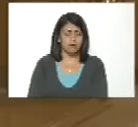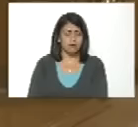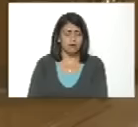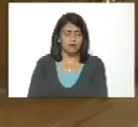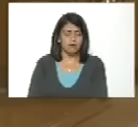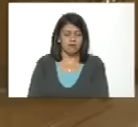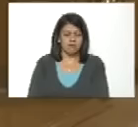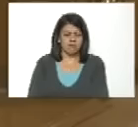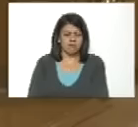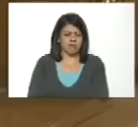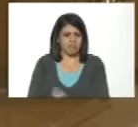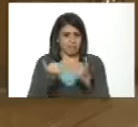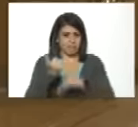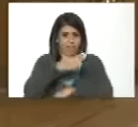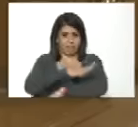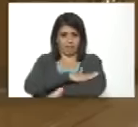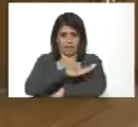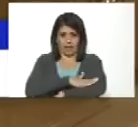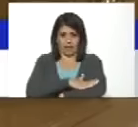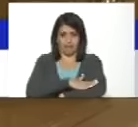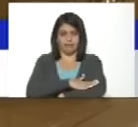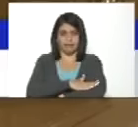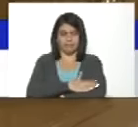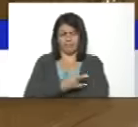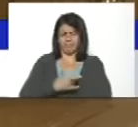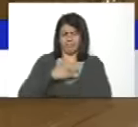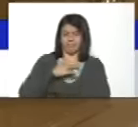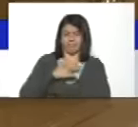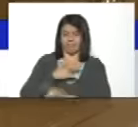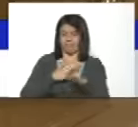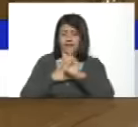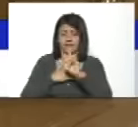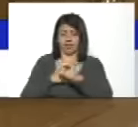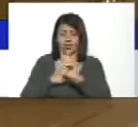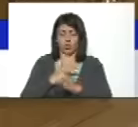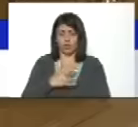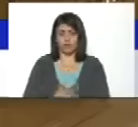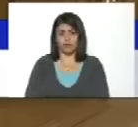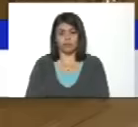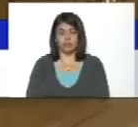Ahora, esa conducta es extraña, no es extraño.